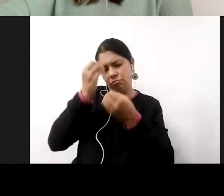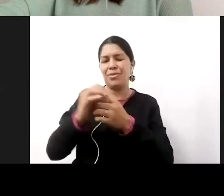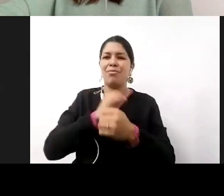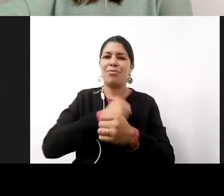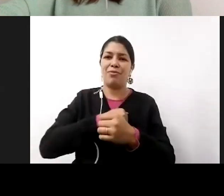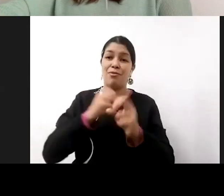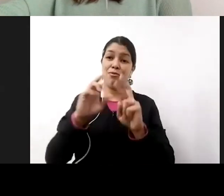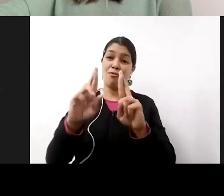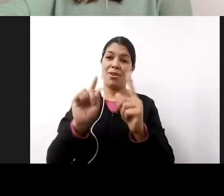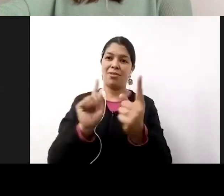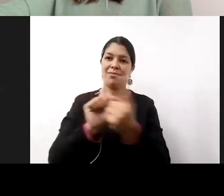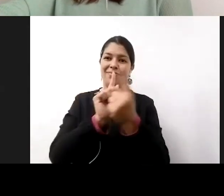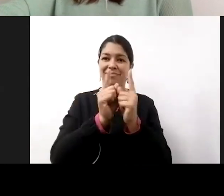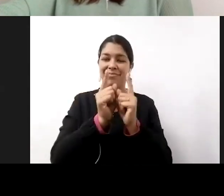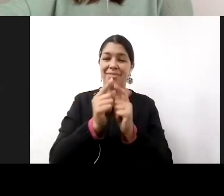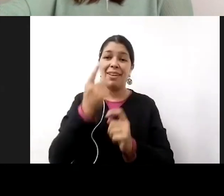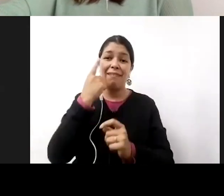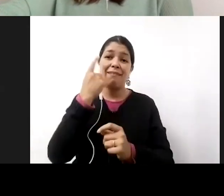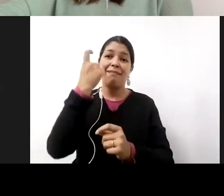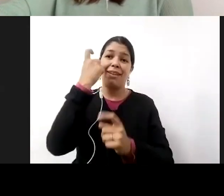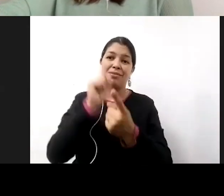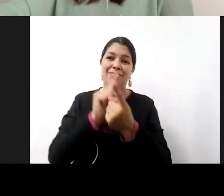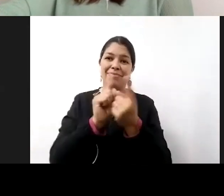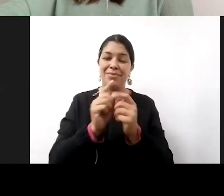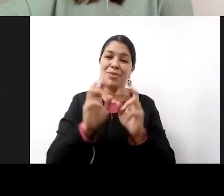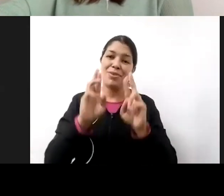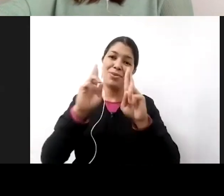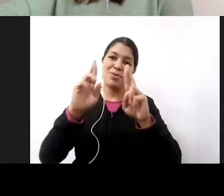extrañamos mucho, cuídense y nos